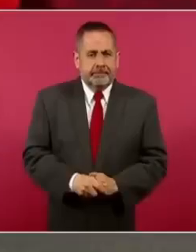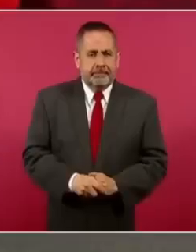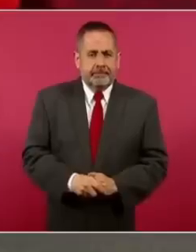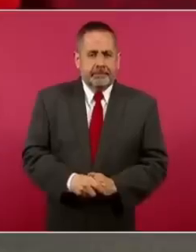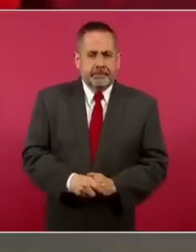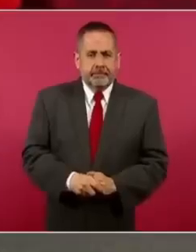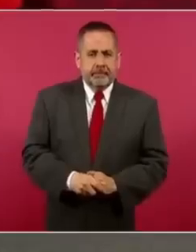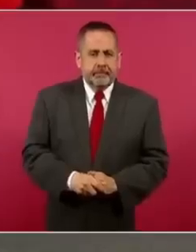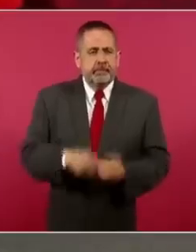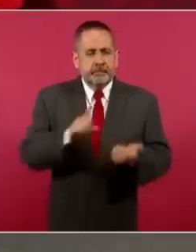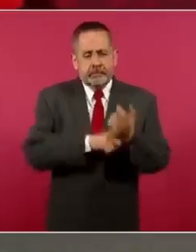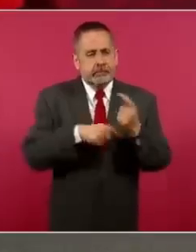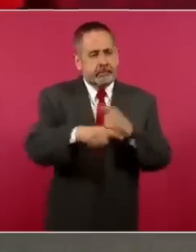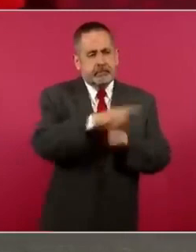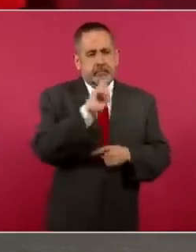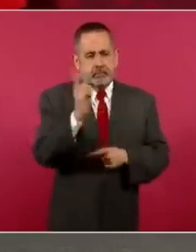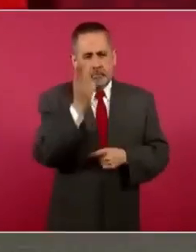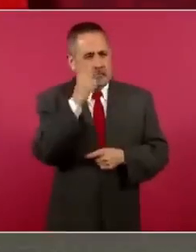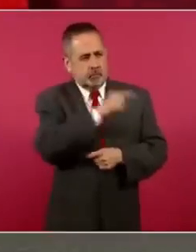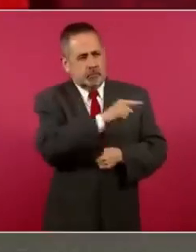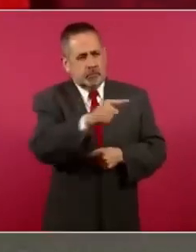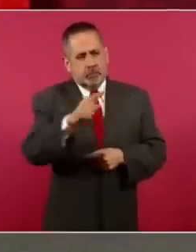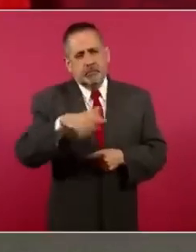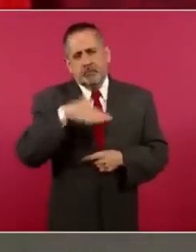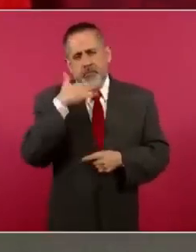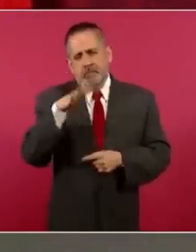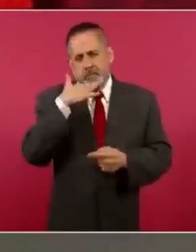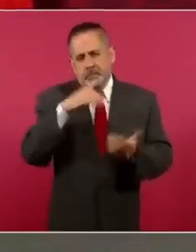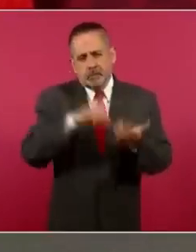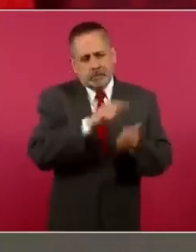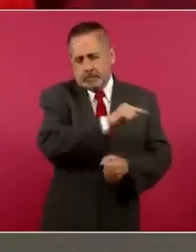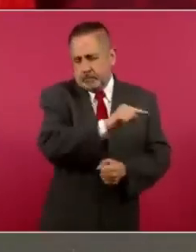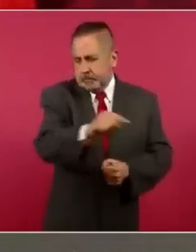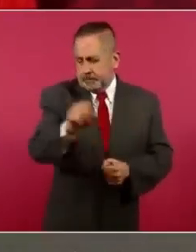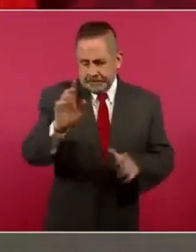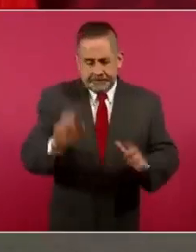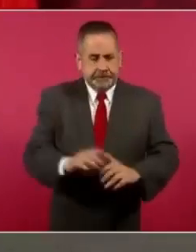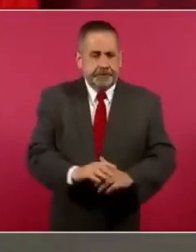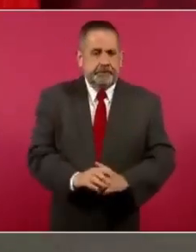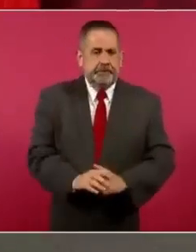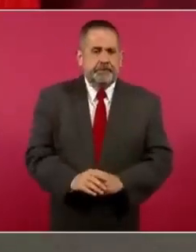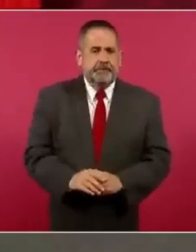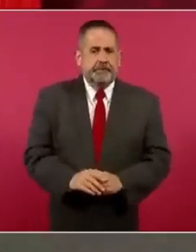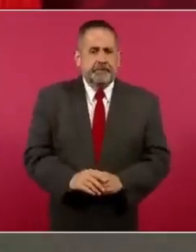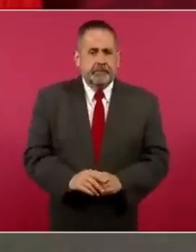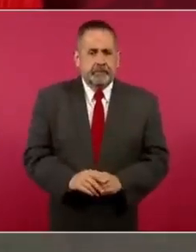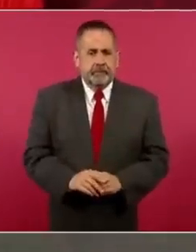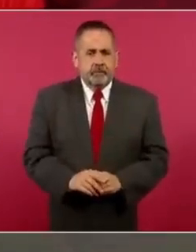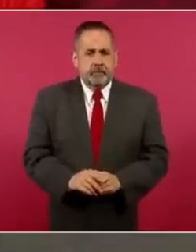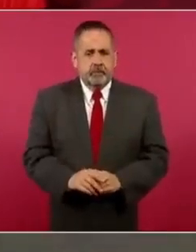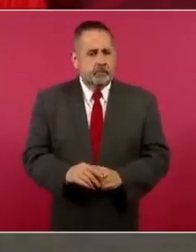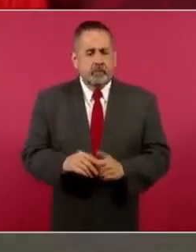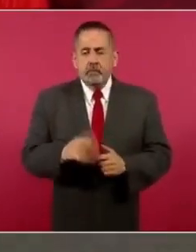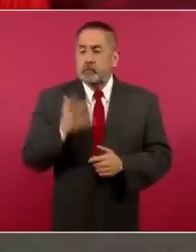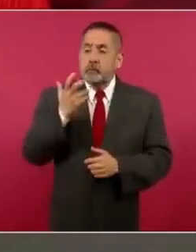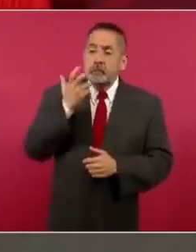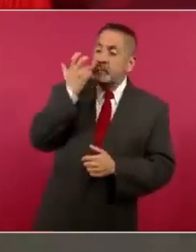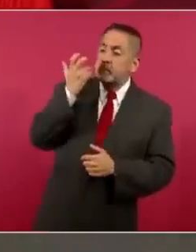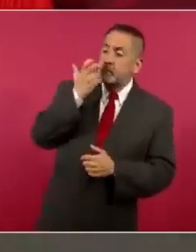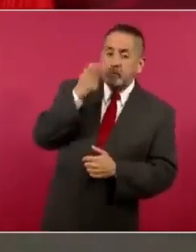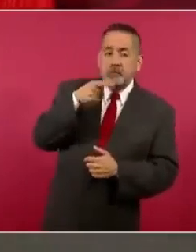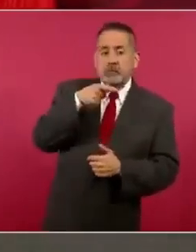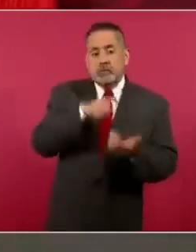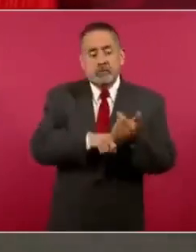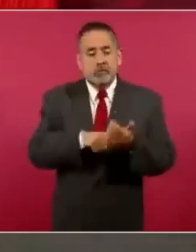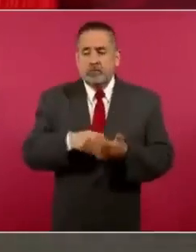ha habido corrupción en las universidades públicas. Han utilizado como escudo lo